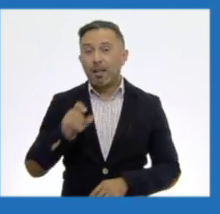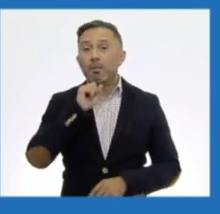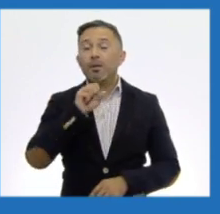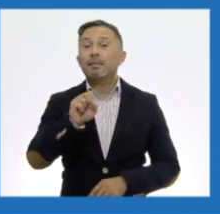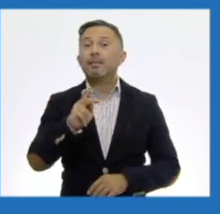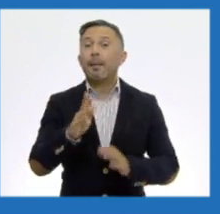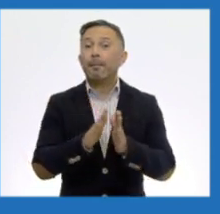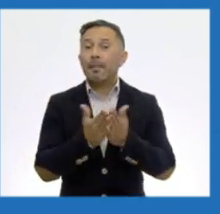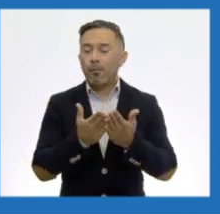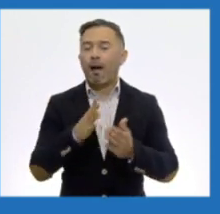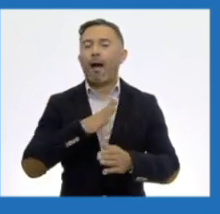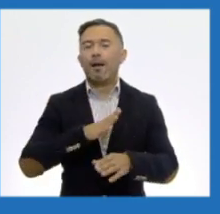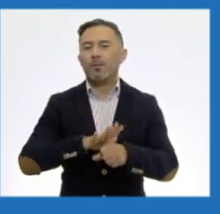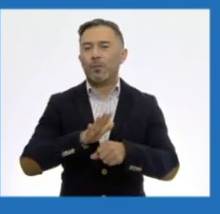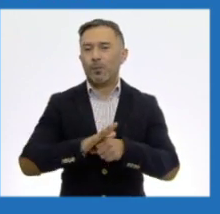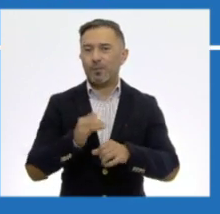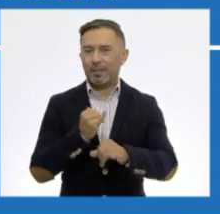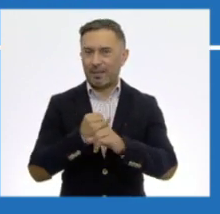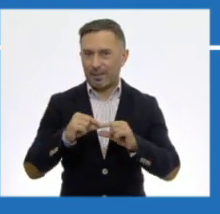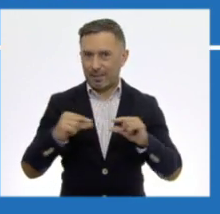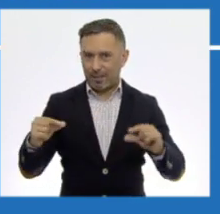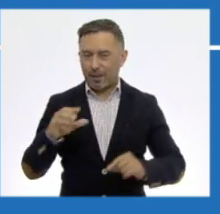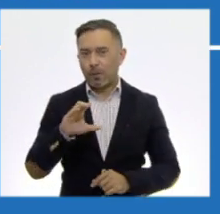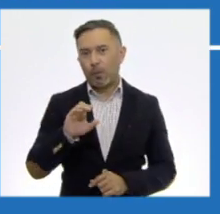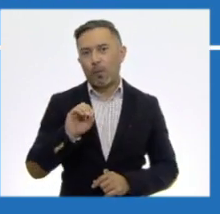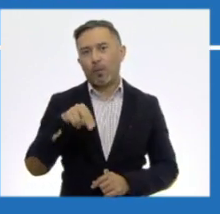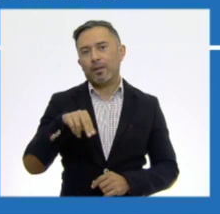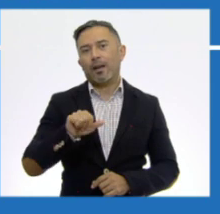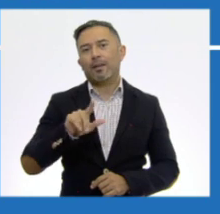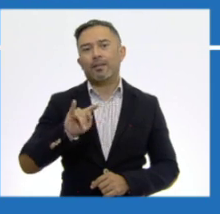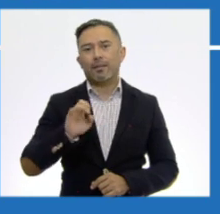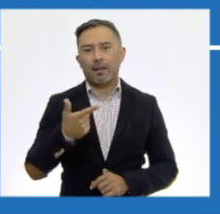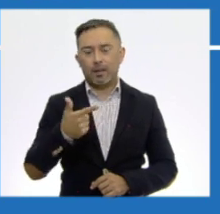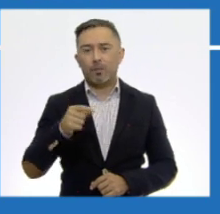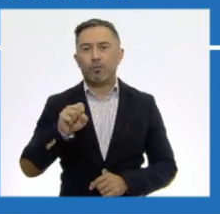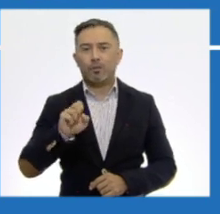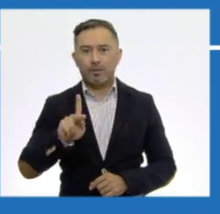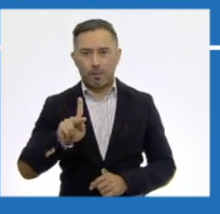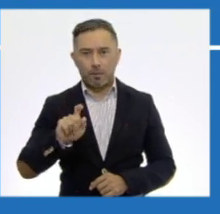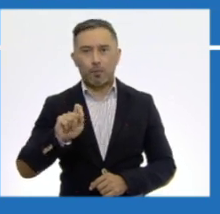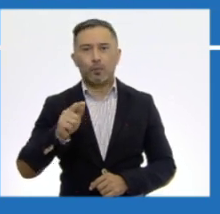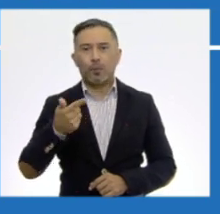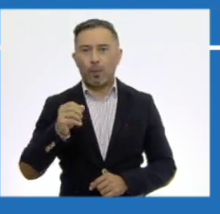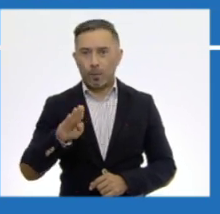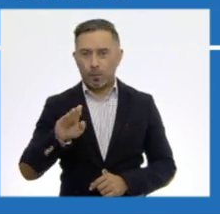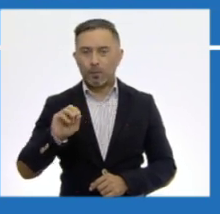en la página conalitej.cep.gov